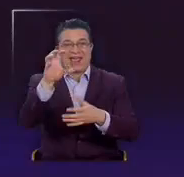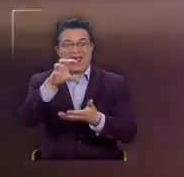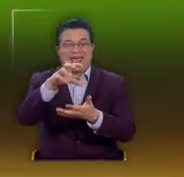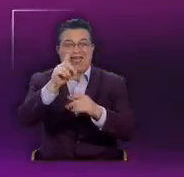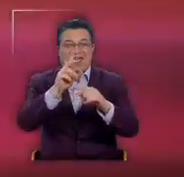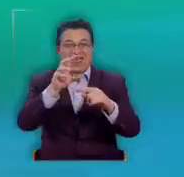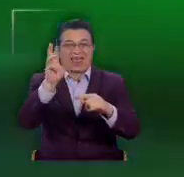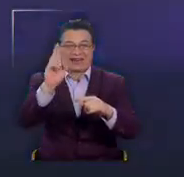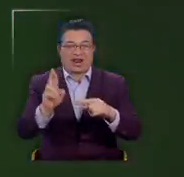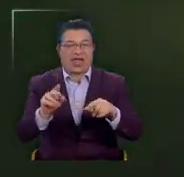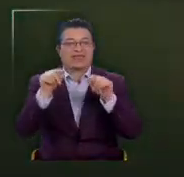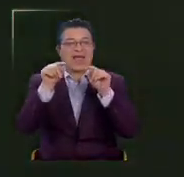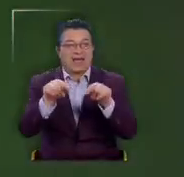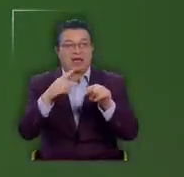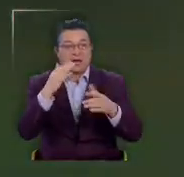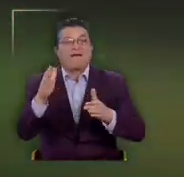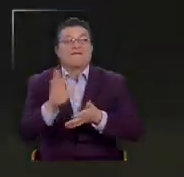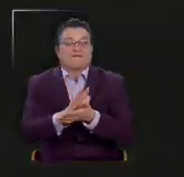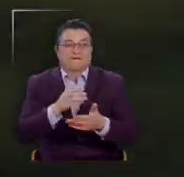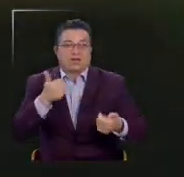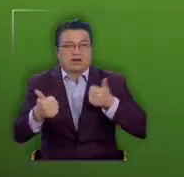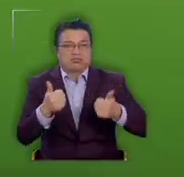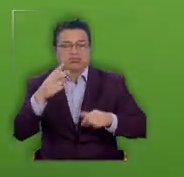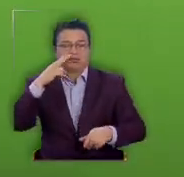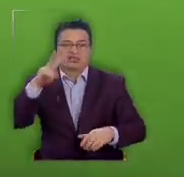de 50 personas que asistieron a una fiesta.